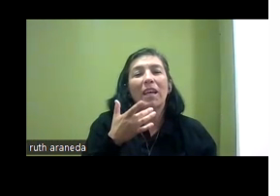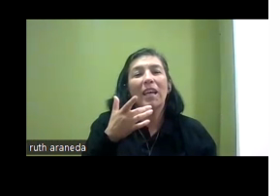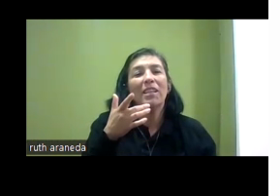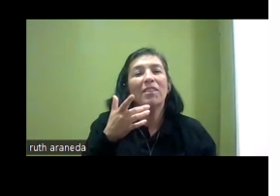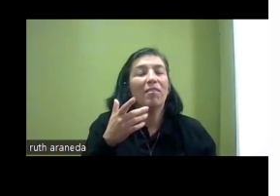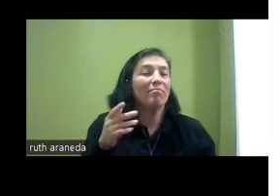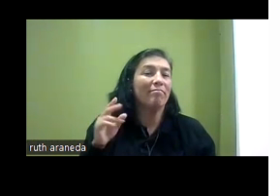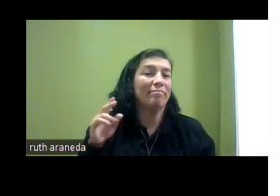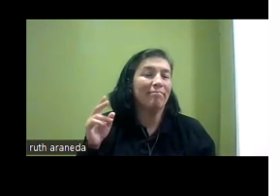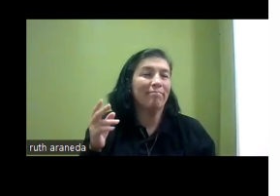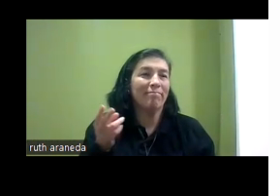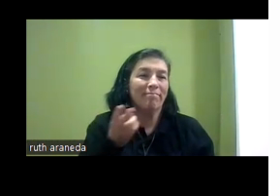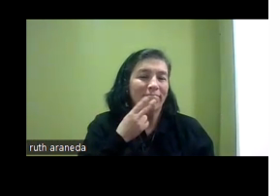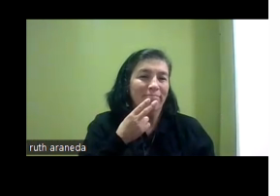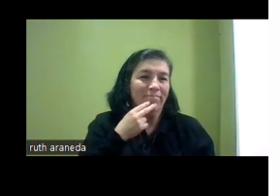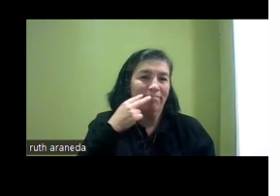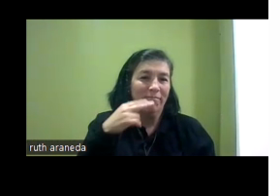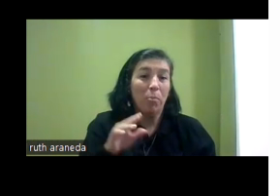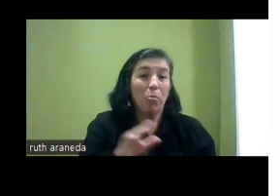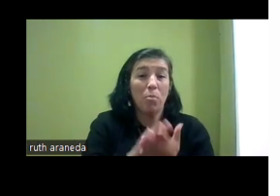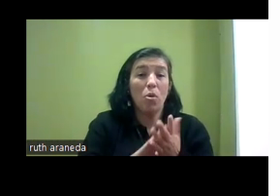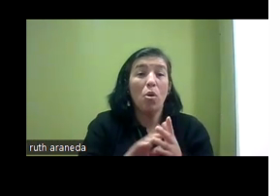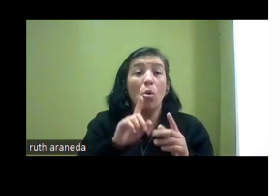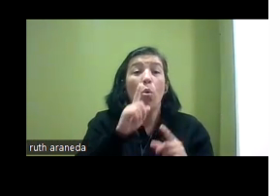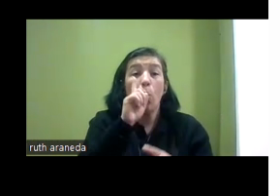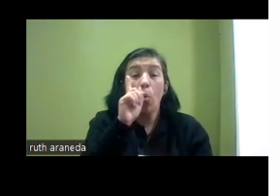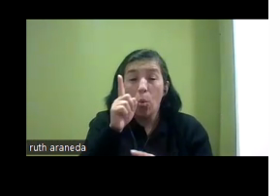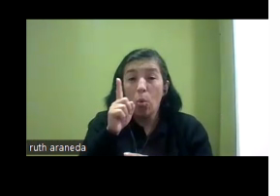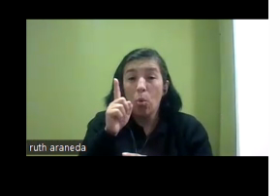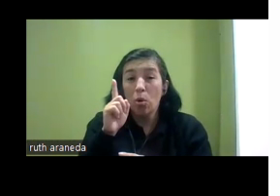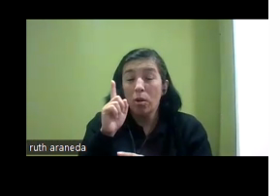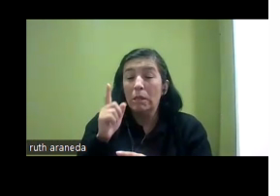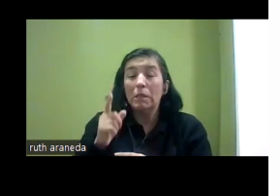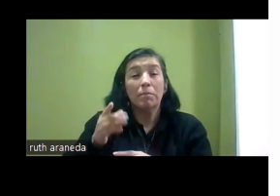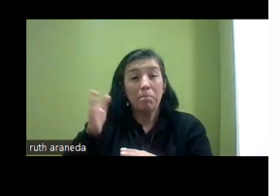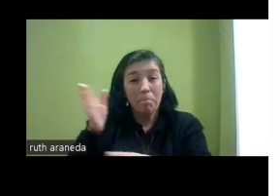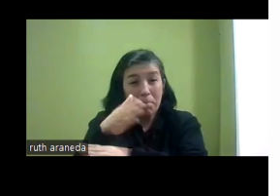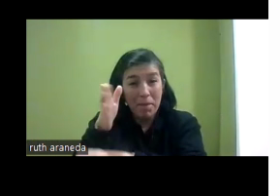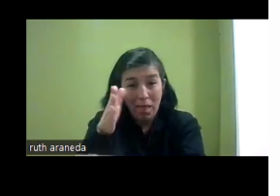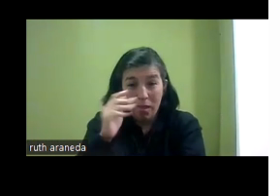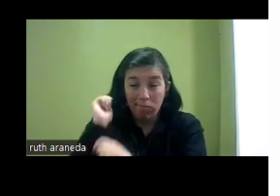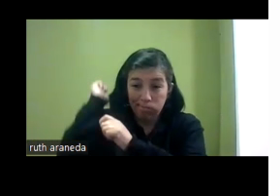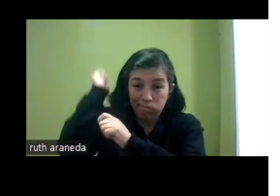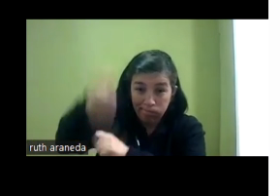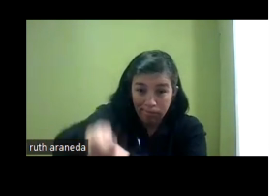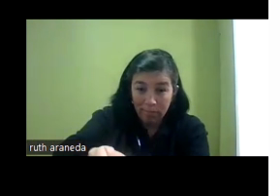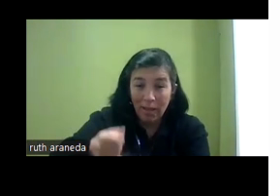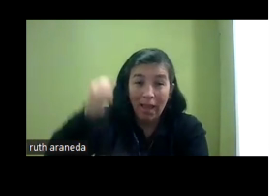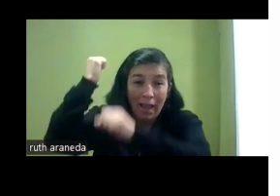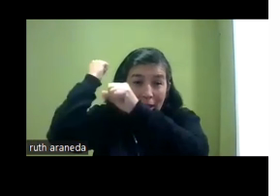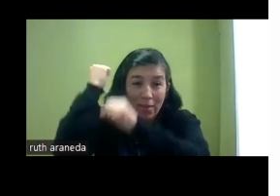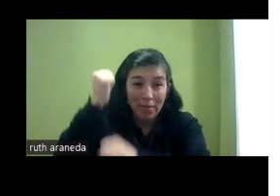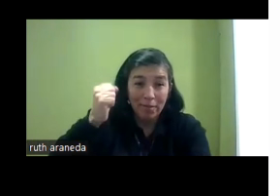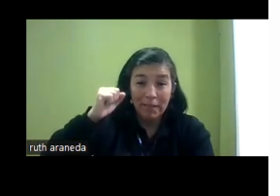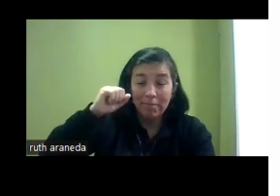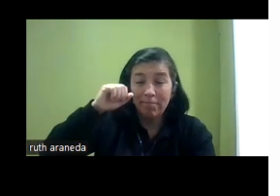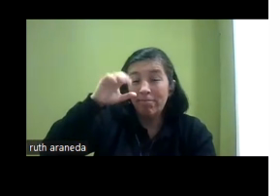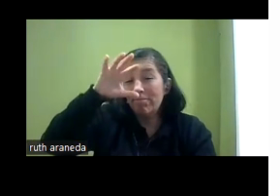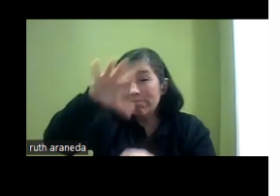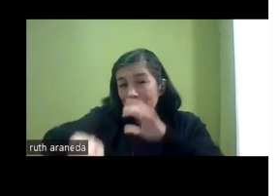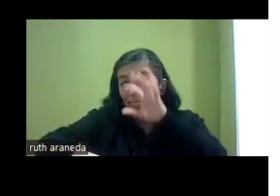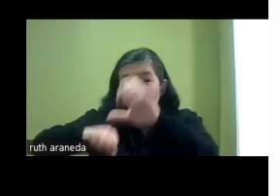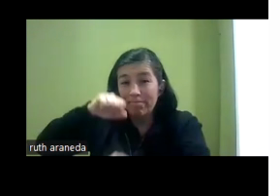subsistencia, es decir, pescadores, cazadores, recolectores, porque eso no son solamente pescadores